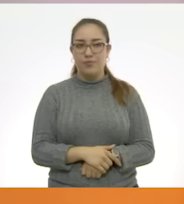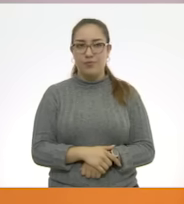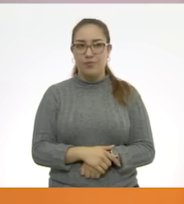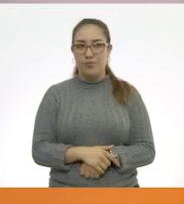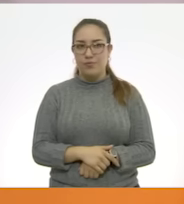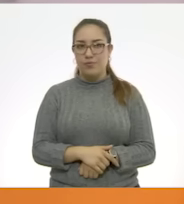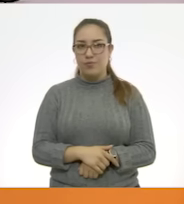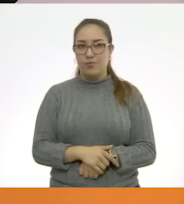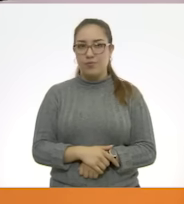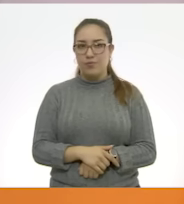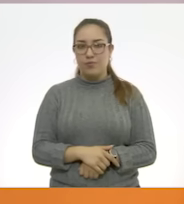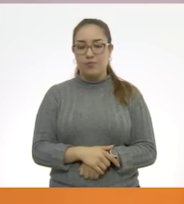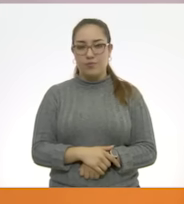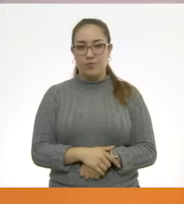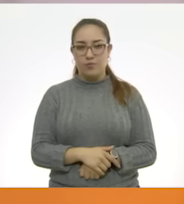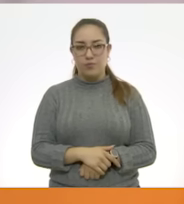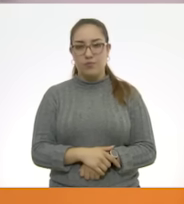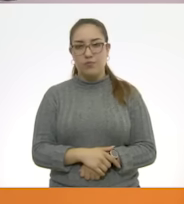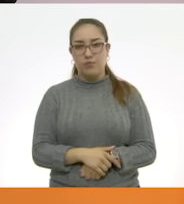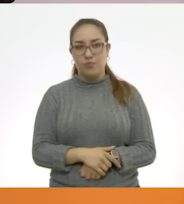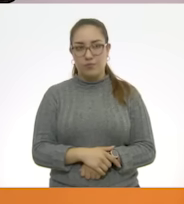figurita.